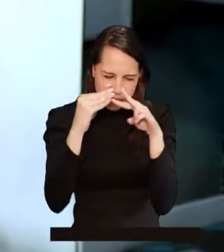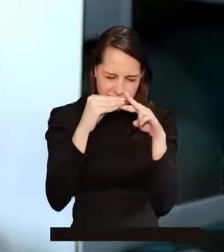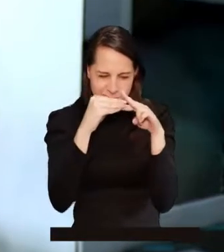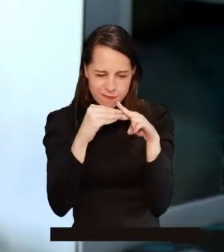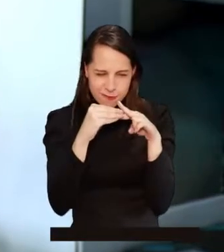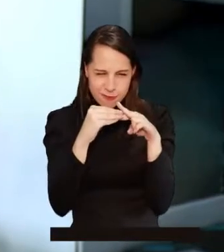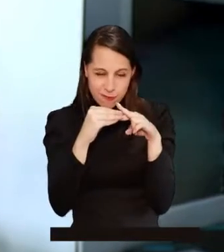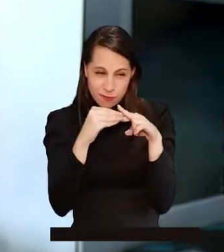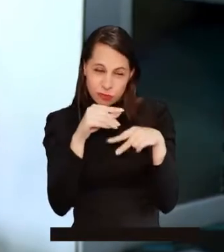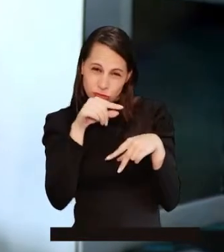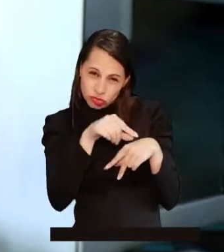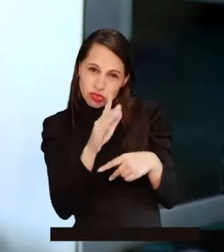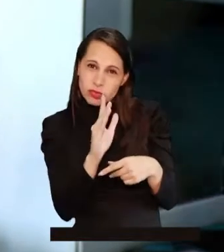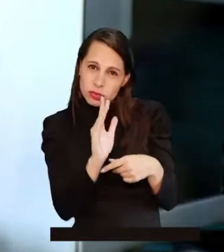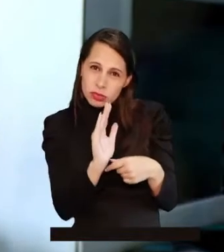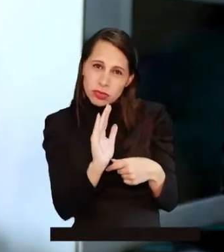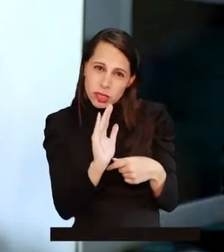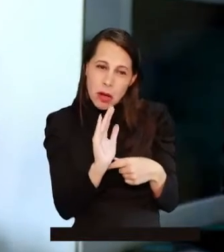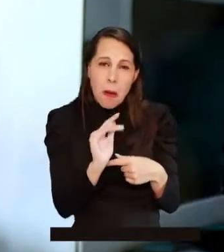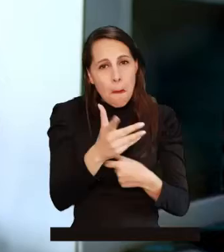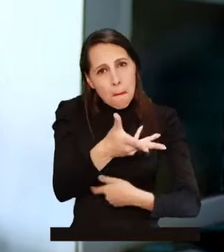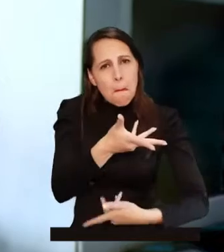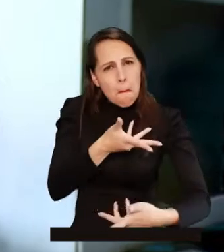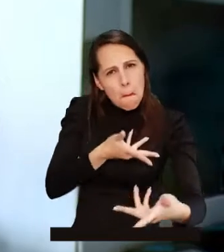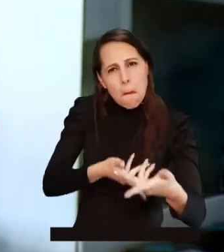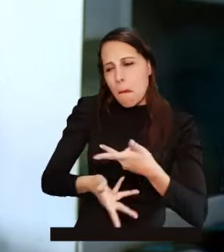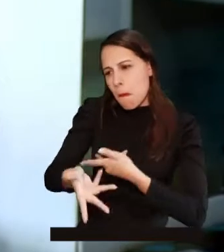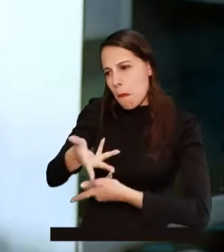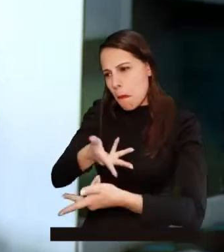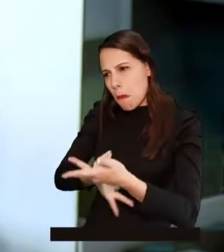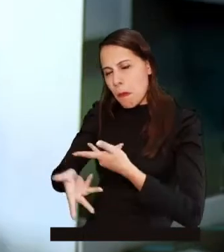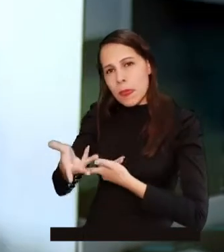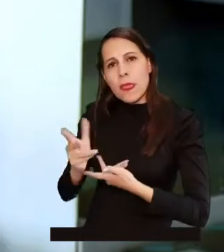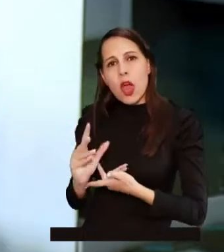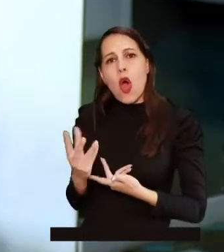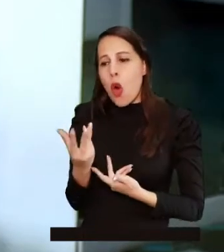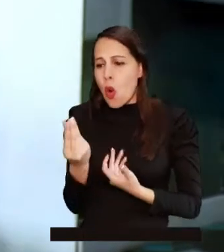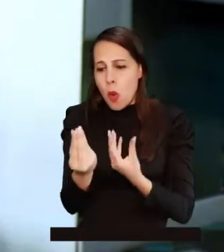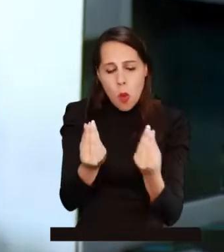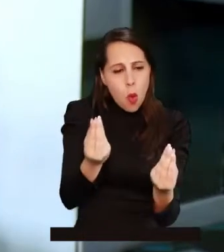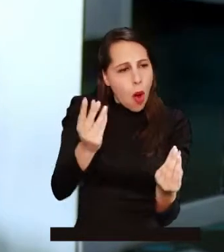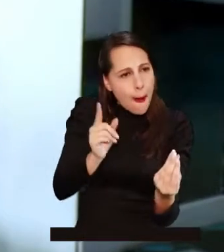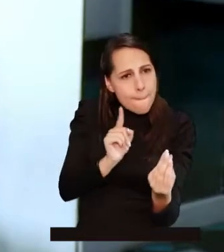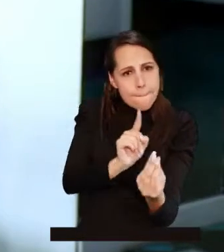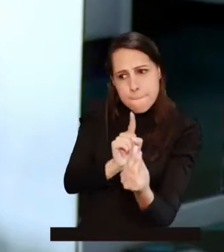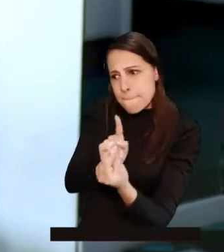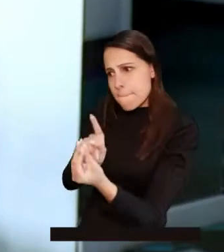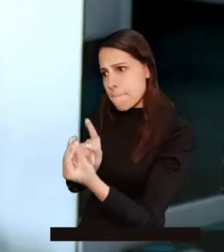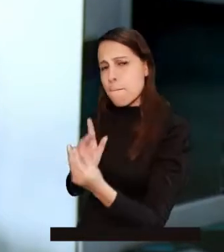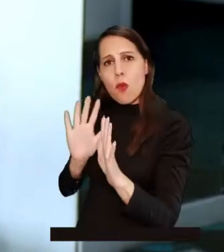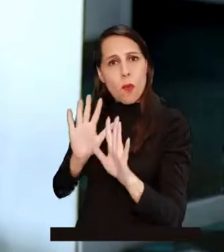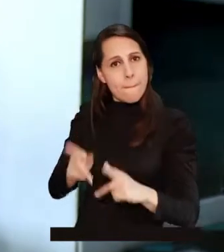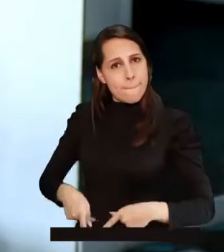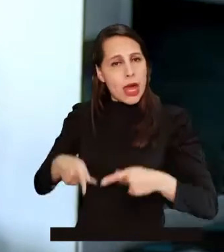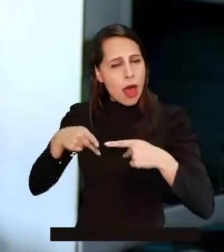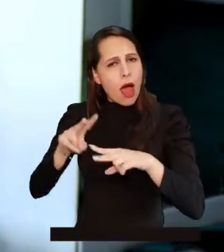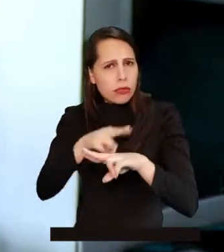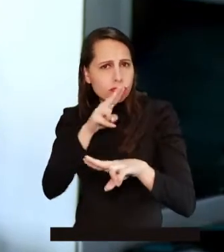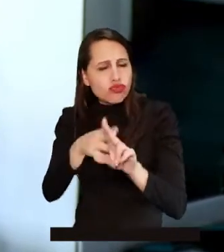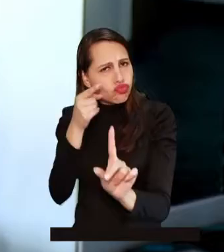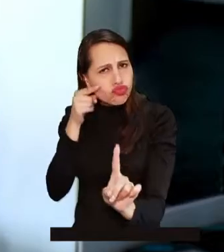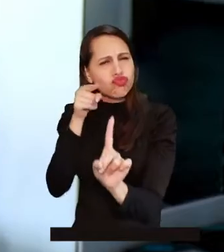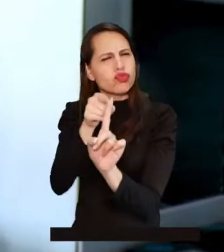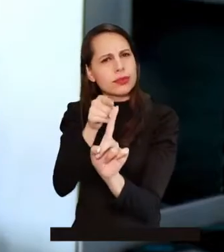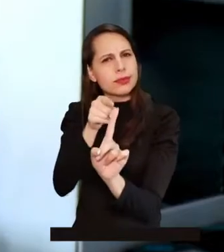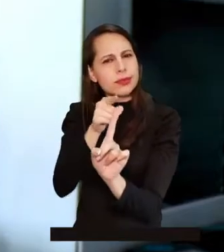que él socialice, pueda integrarse a los grupos y desarrolle una vida normal.